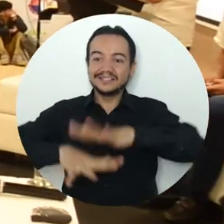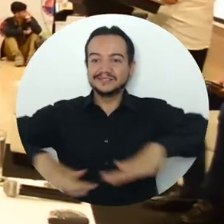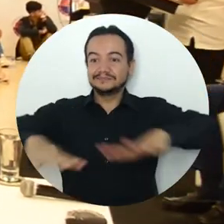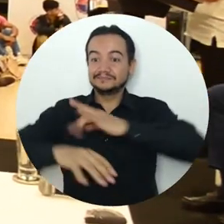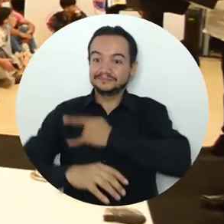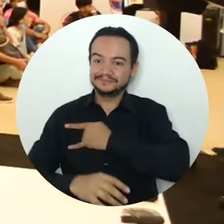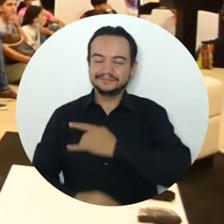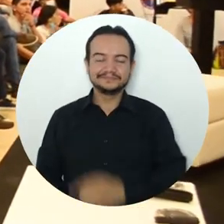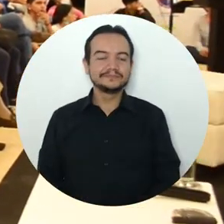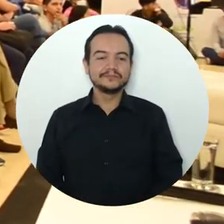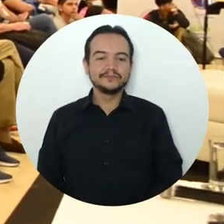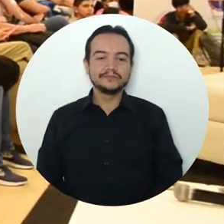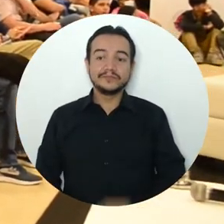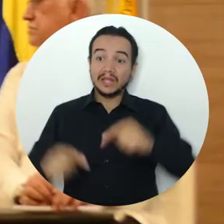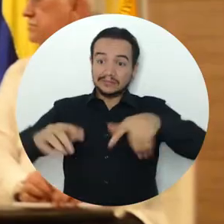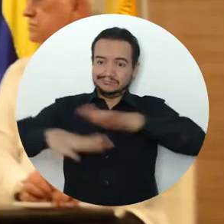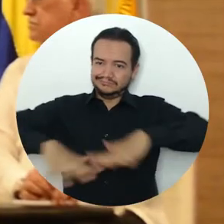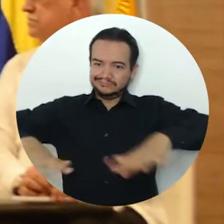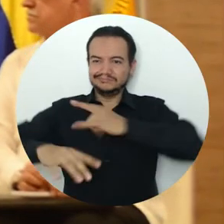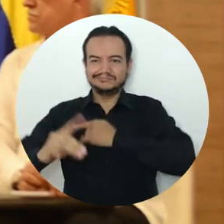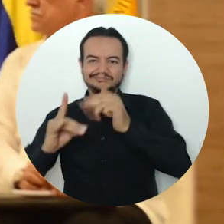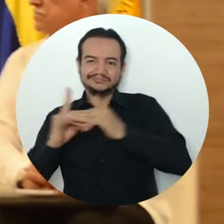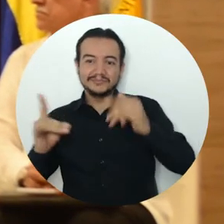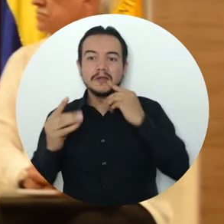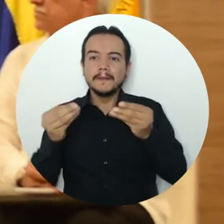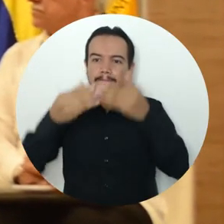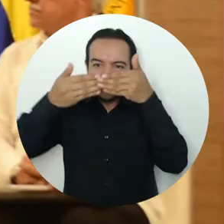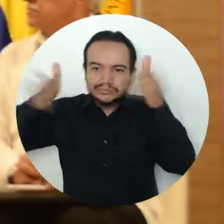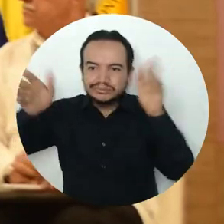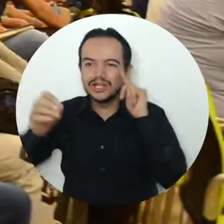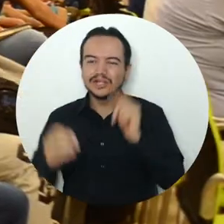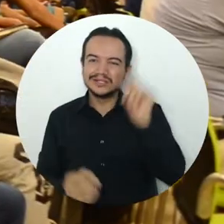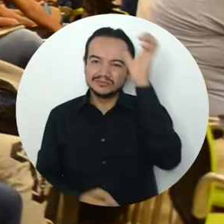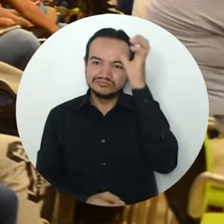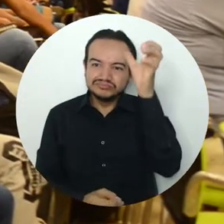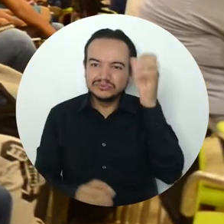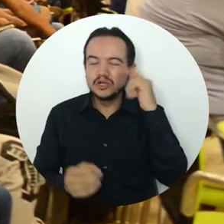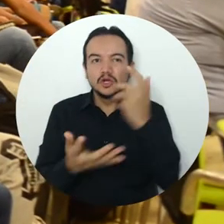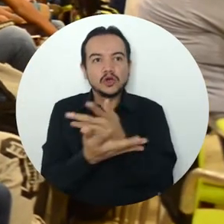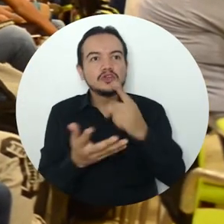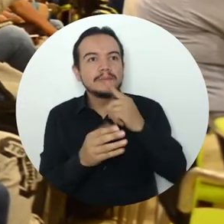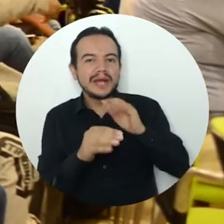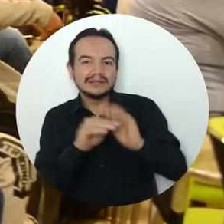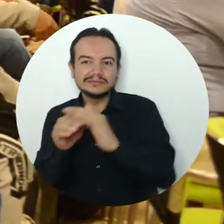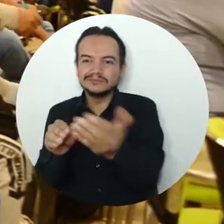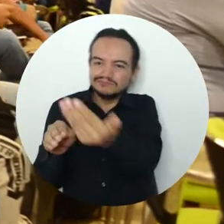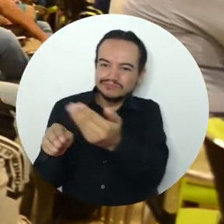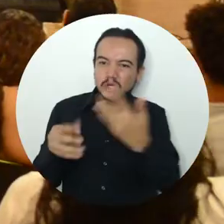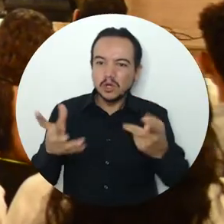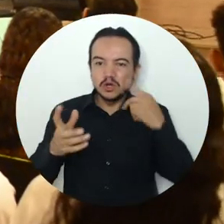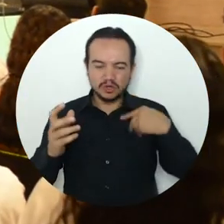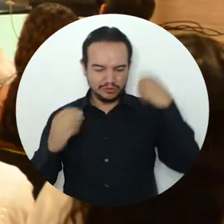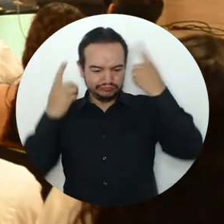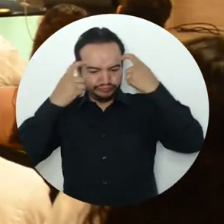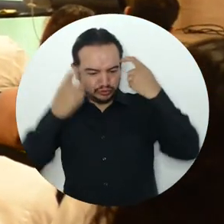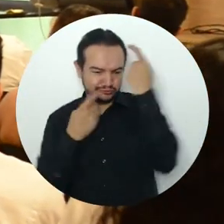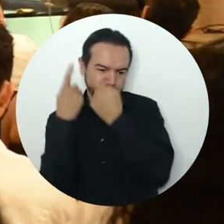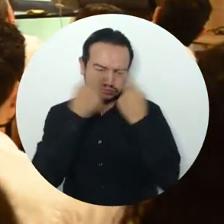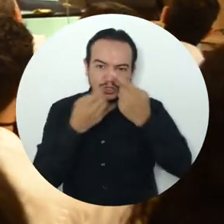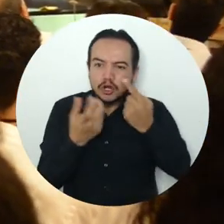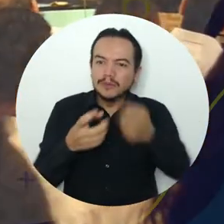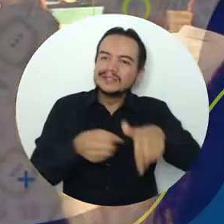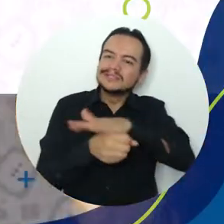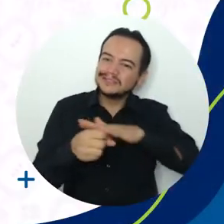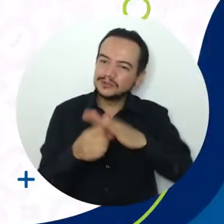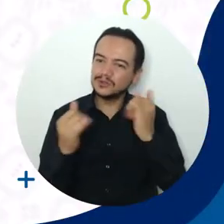estos espacios, Unimagdalena promueve la actualización permanente de conocimientos orientados a comprender los fenómenos actuales y generar pensamiento